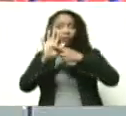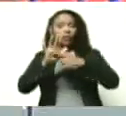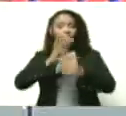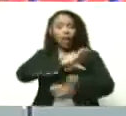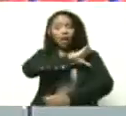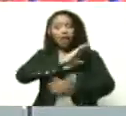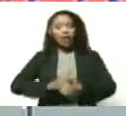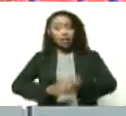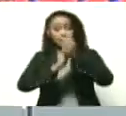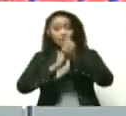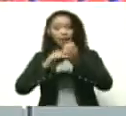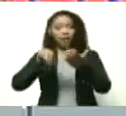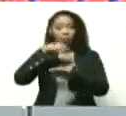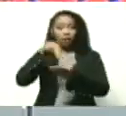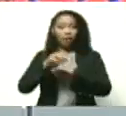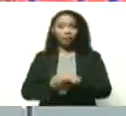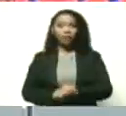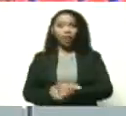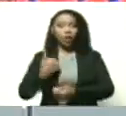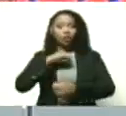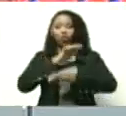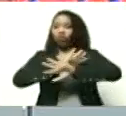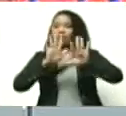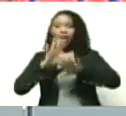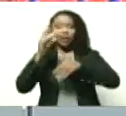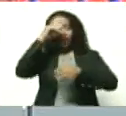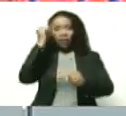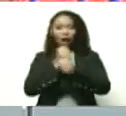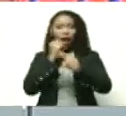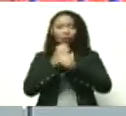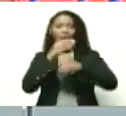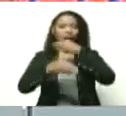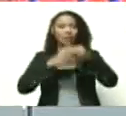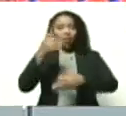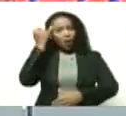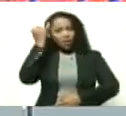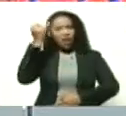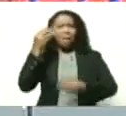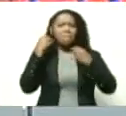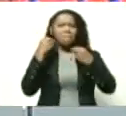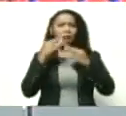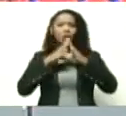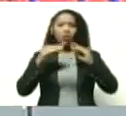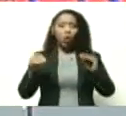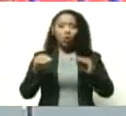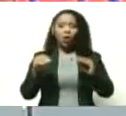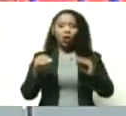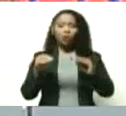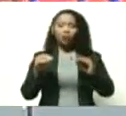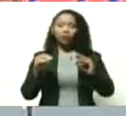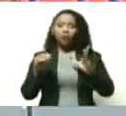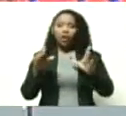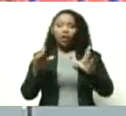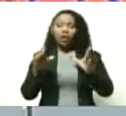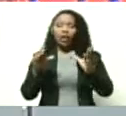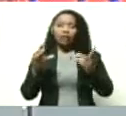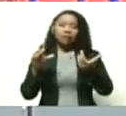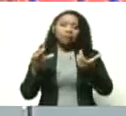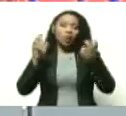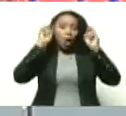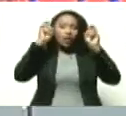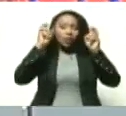Ya estamos trabajando y generando ideas para todas las esferas de la sociedad aquí